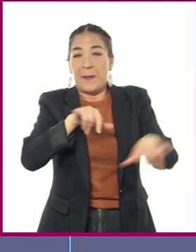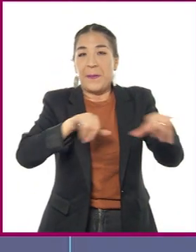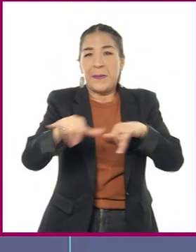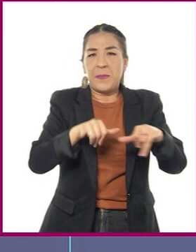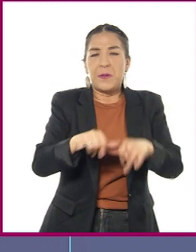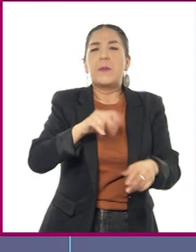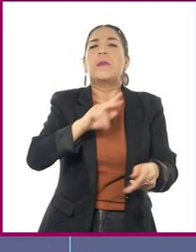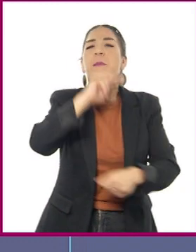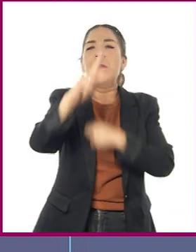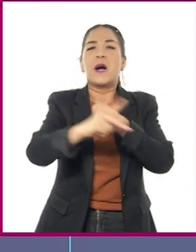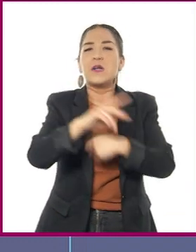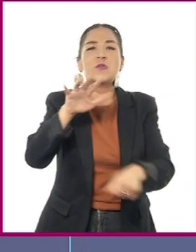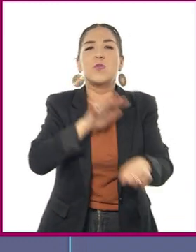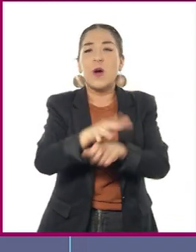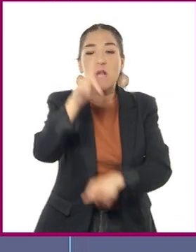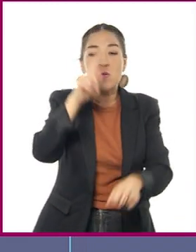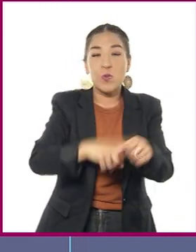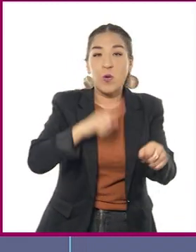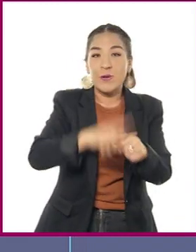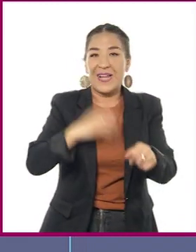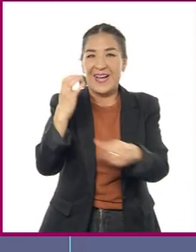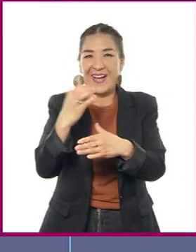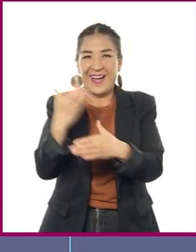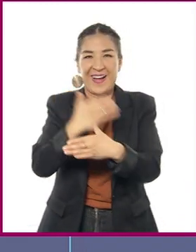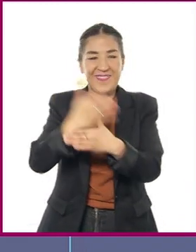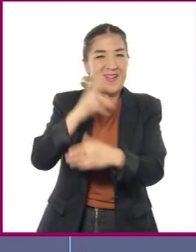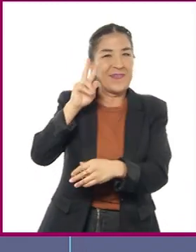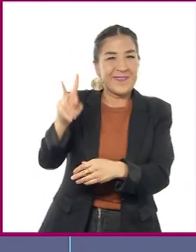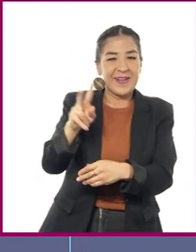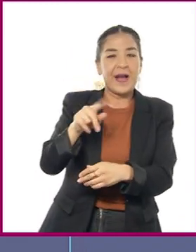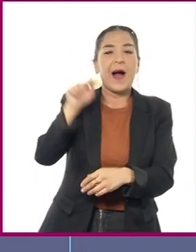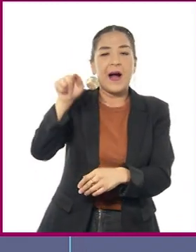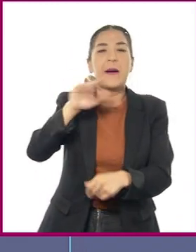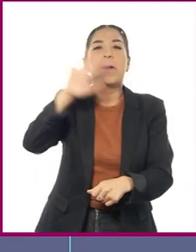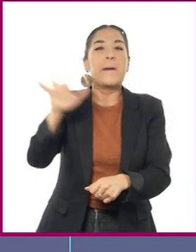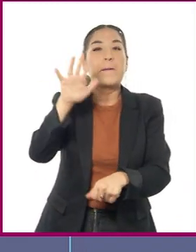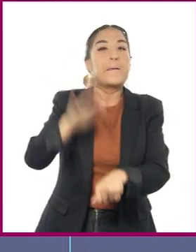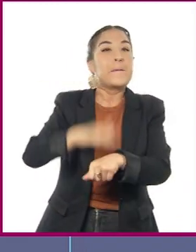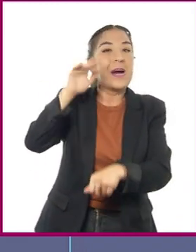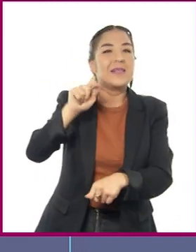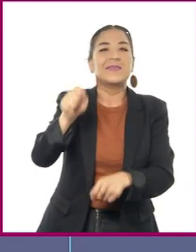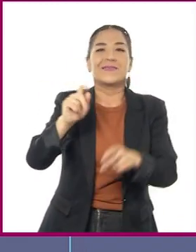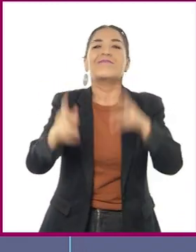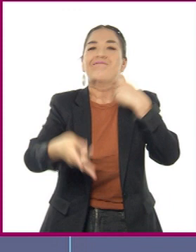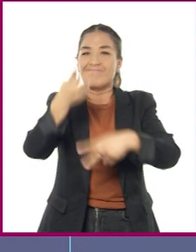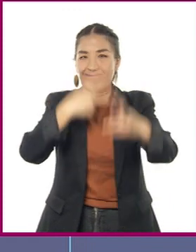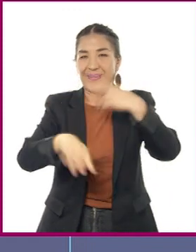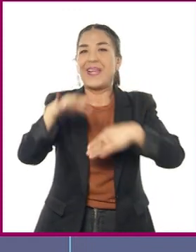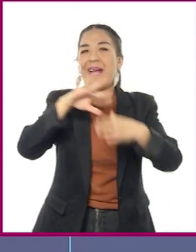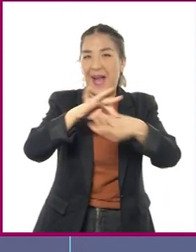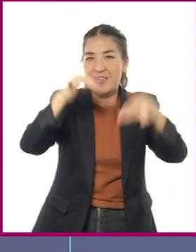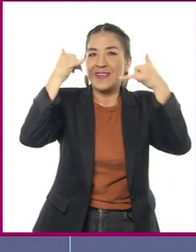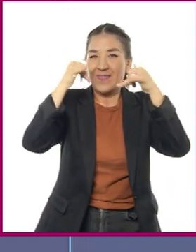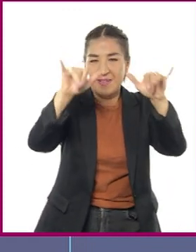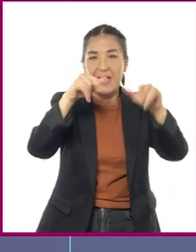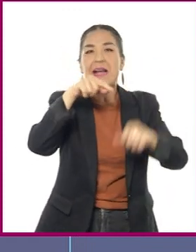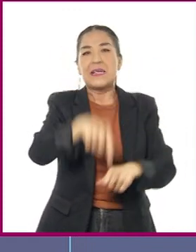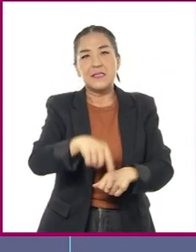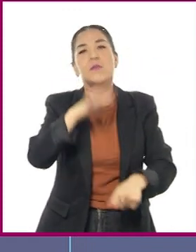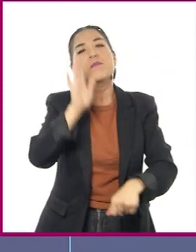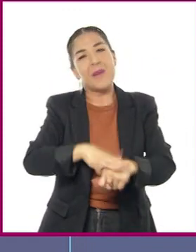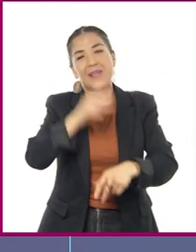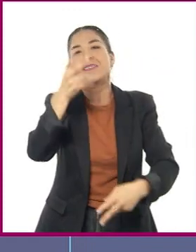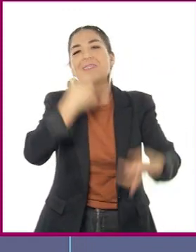los países marcados en color café son los que tienen mayor producción agrícola y por consiguiente un